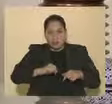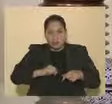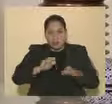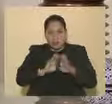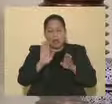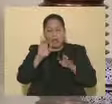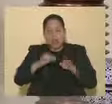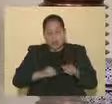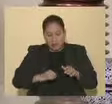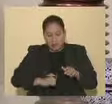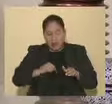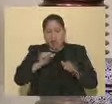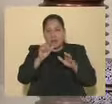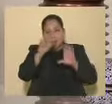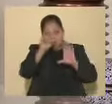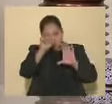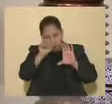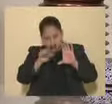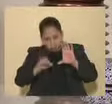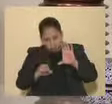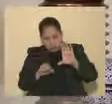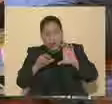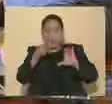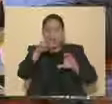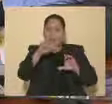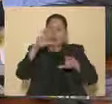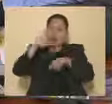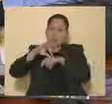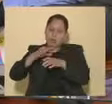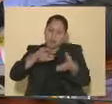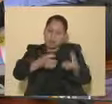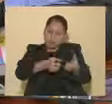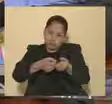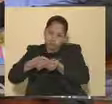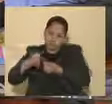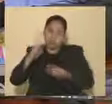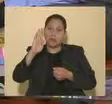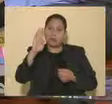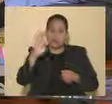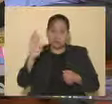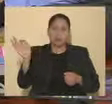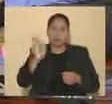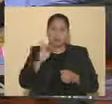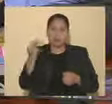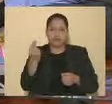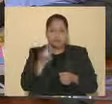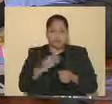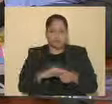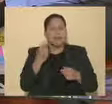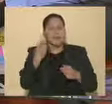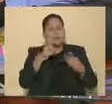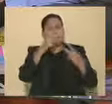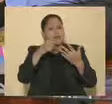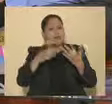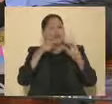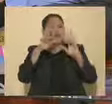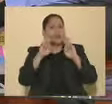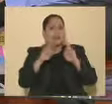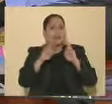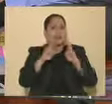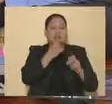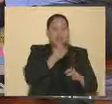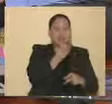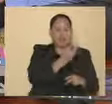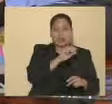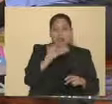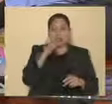parte inferior de la panza de la mamá y ahí sacará el doctor al bebé en caso de ser necesario. Estos son los temas básicos que un niño entre 3 y